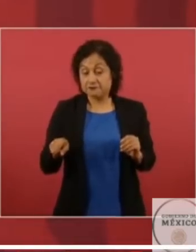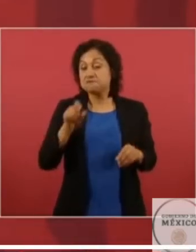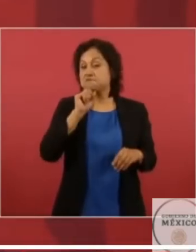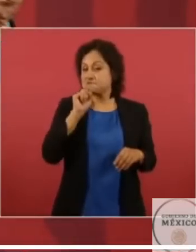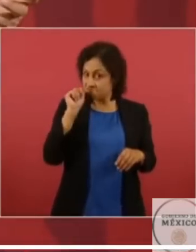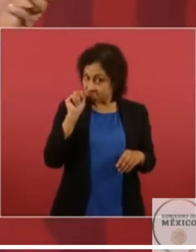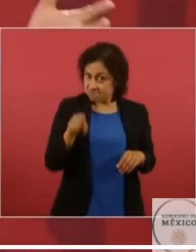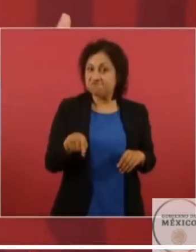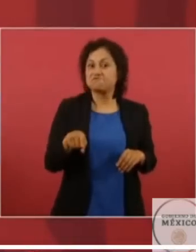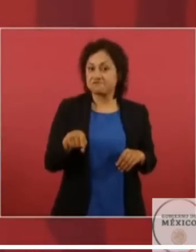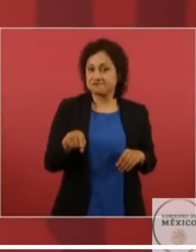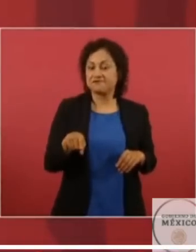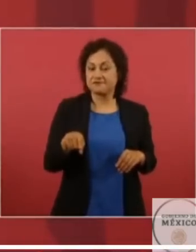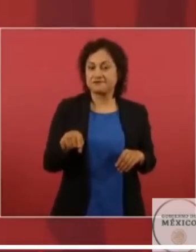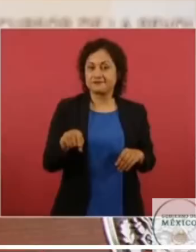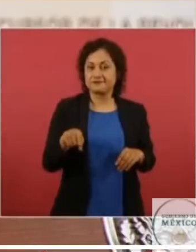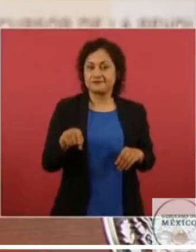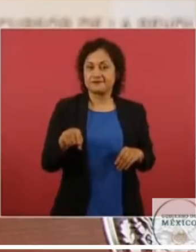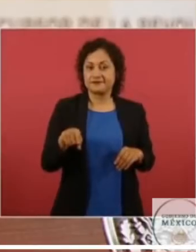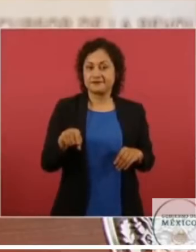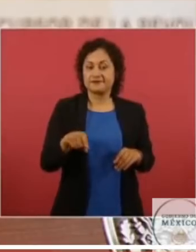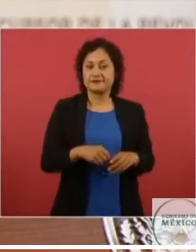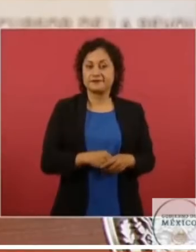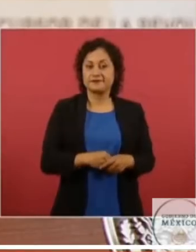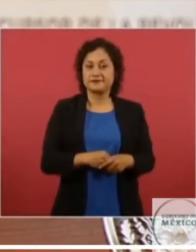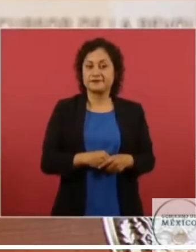sino los que